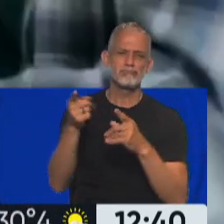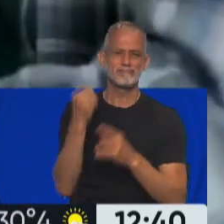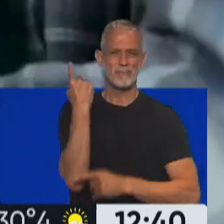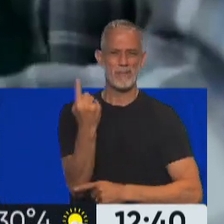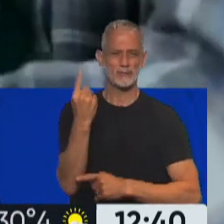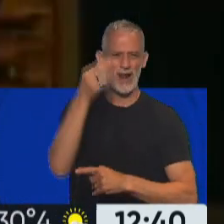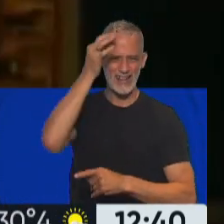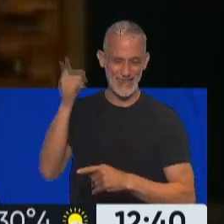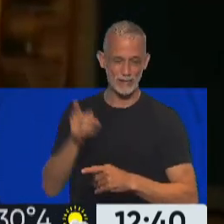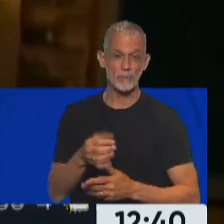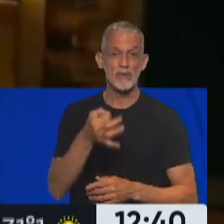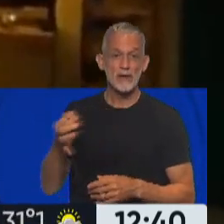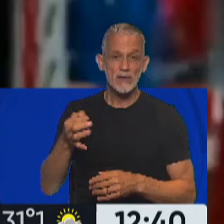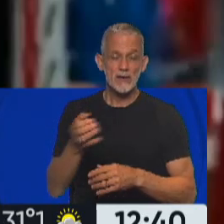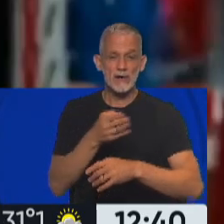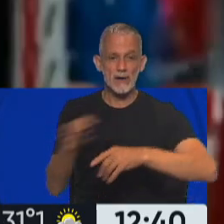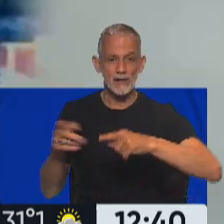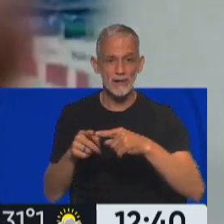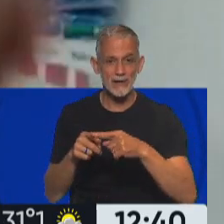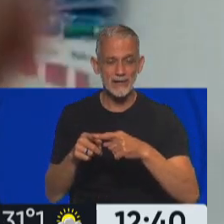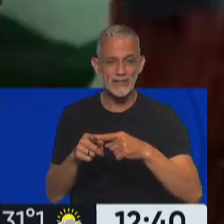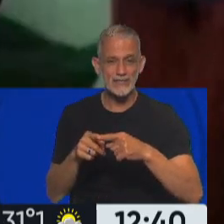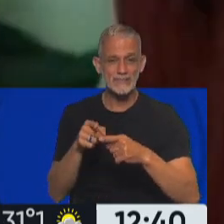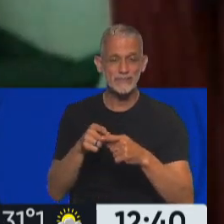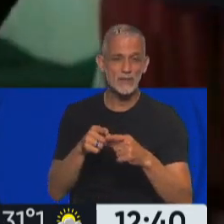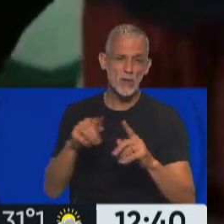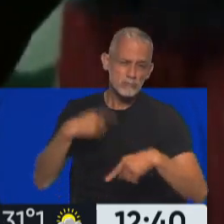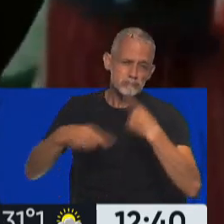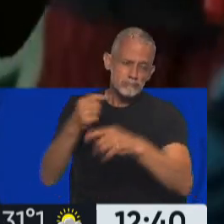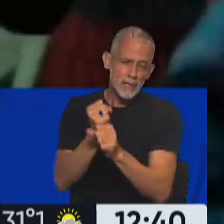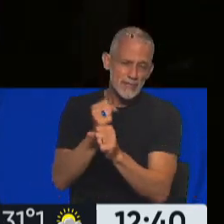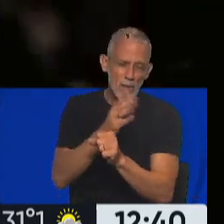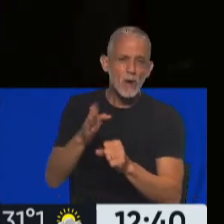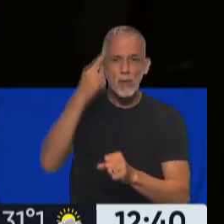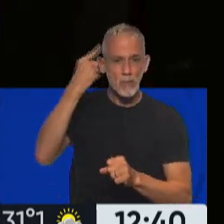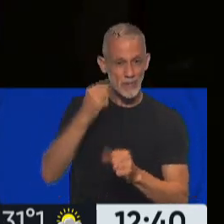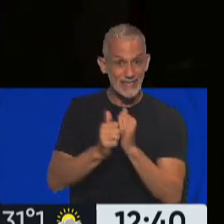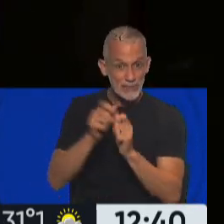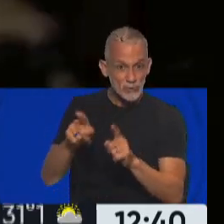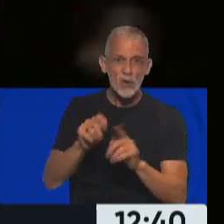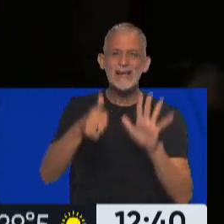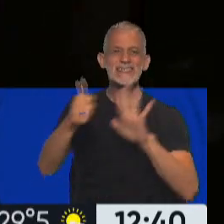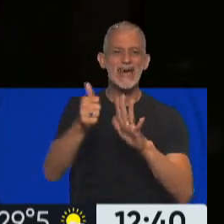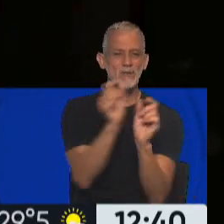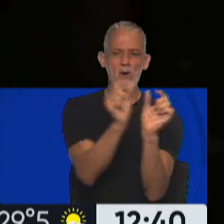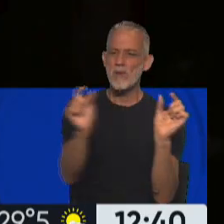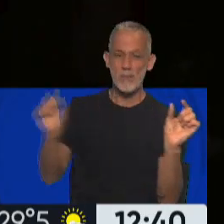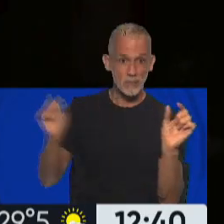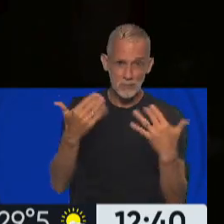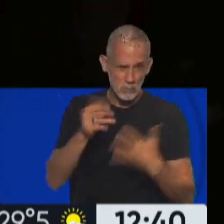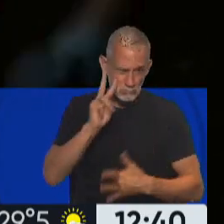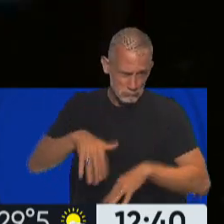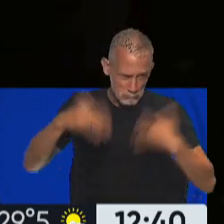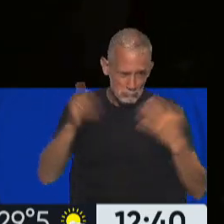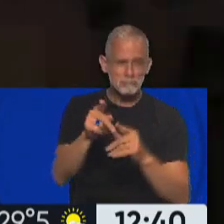unipersonal. Pero es cierto que el genio de Martín Pirojansky no para desde que inventó esta historia. Son 6 episodios, se pueden ver en cualquier